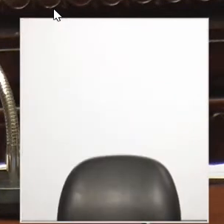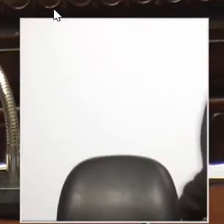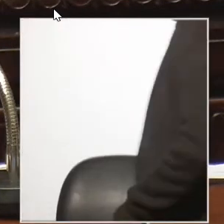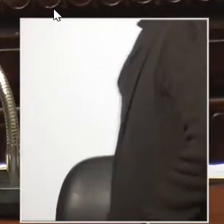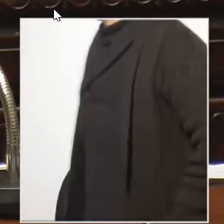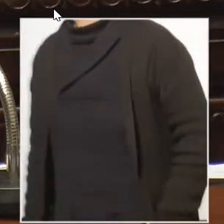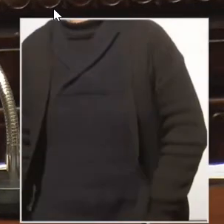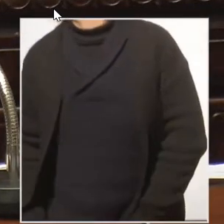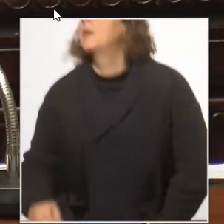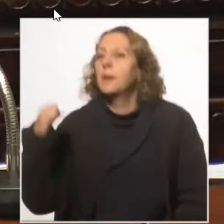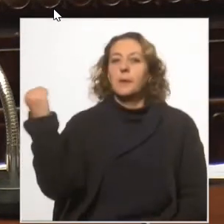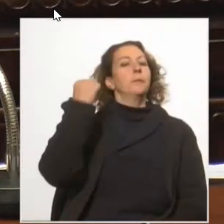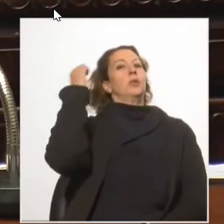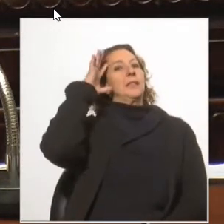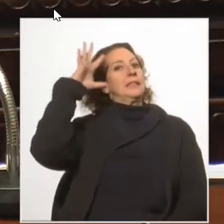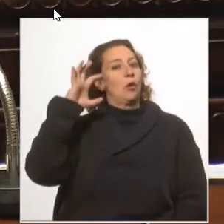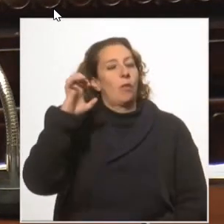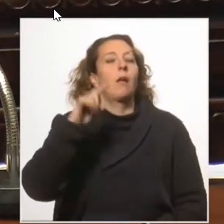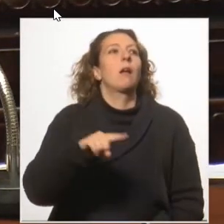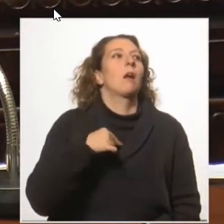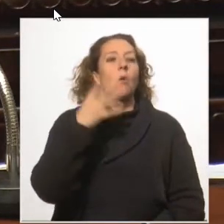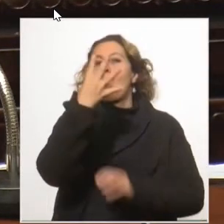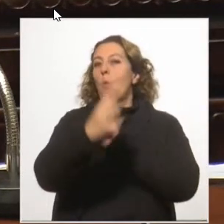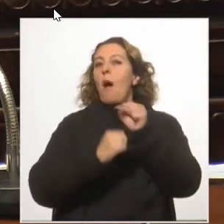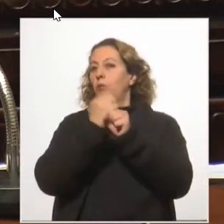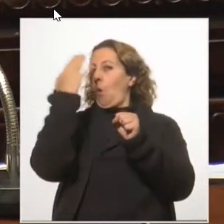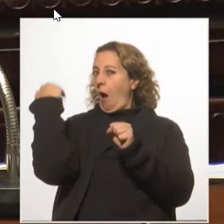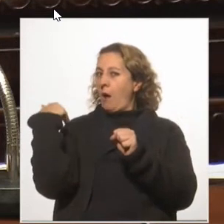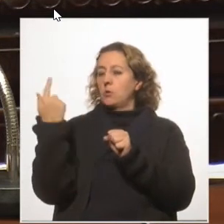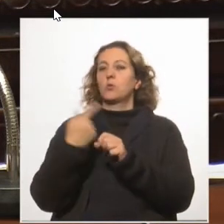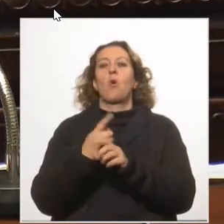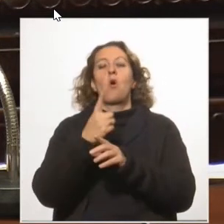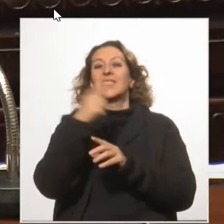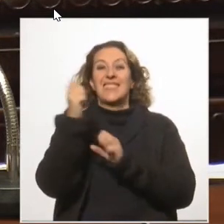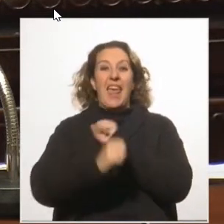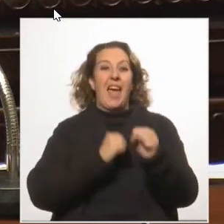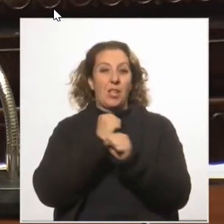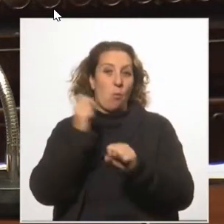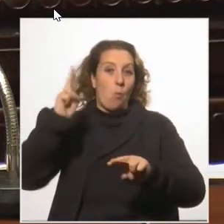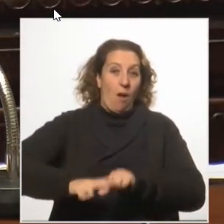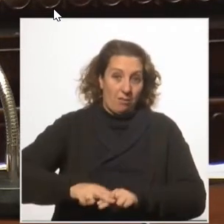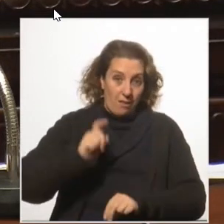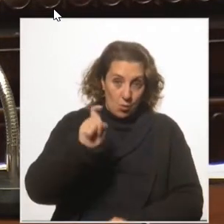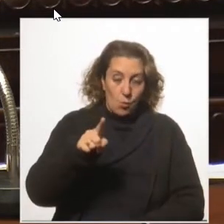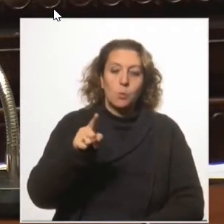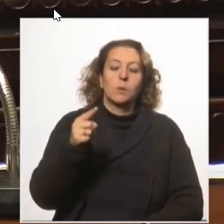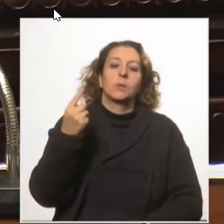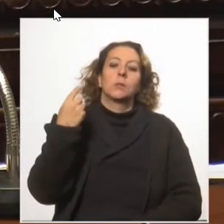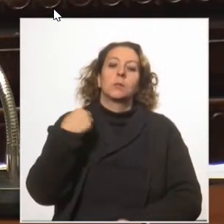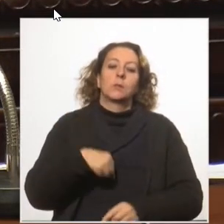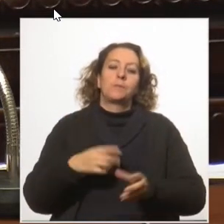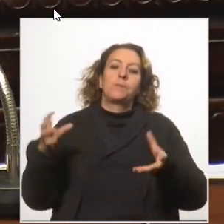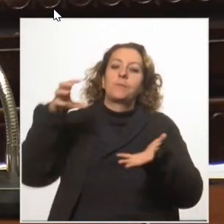recordar que hace 4 años, con motivo del centenario de su muerte, la Central Obrera inauguró